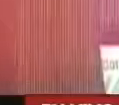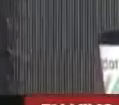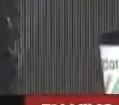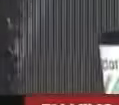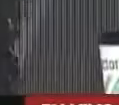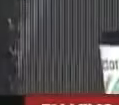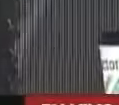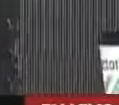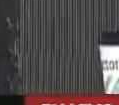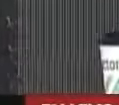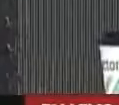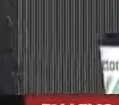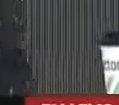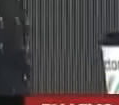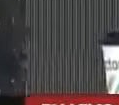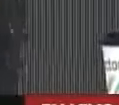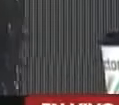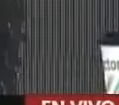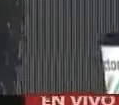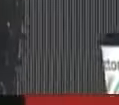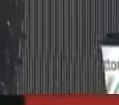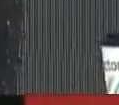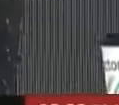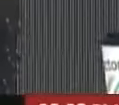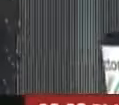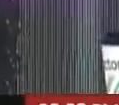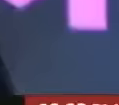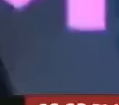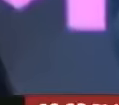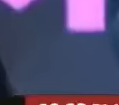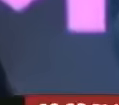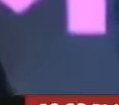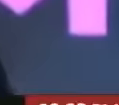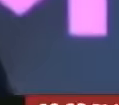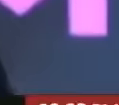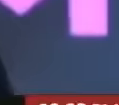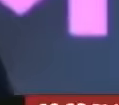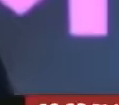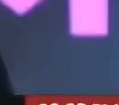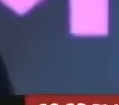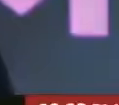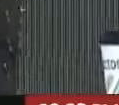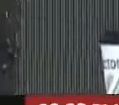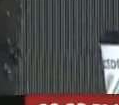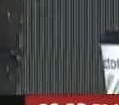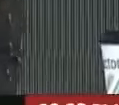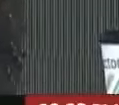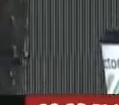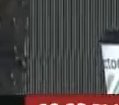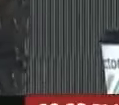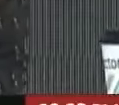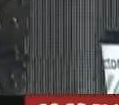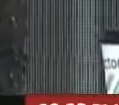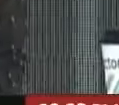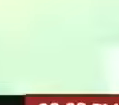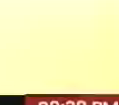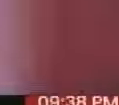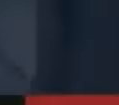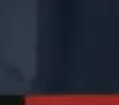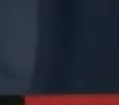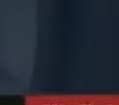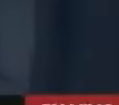tú. Veo en tu mirada el deseo de mostrar una canción que trabajaste, parece que con mucho